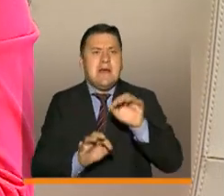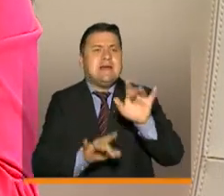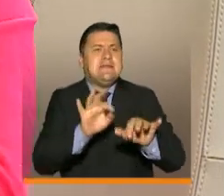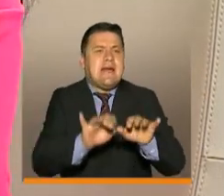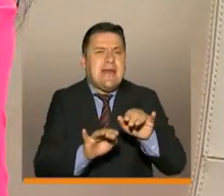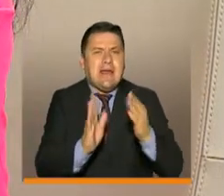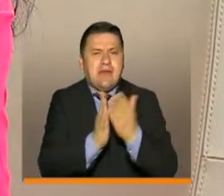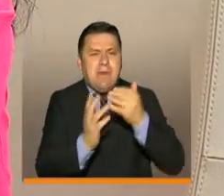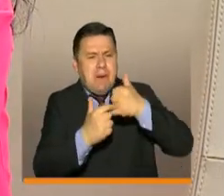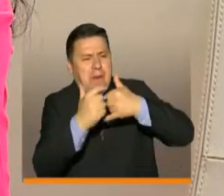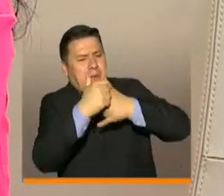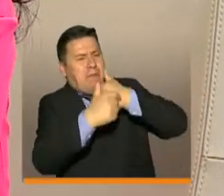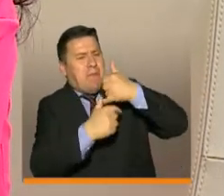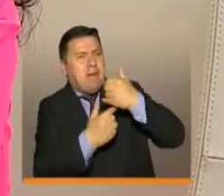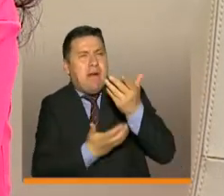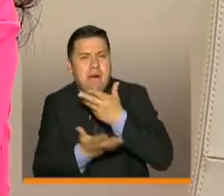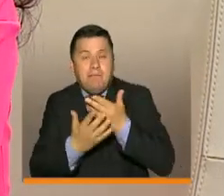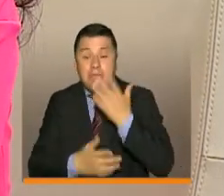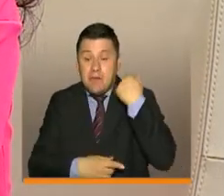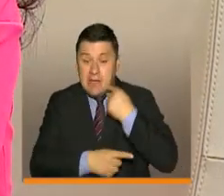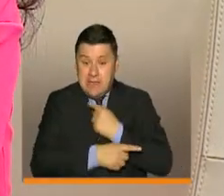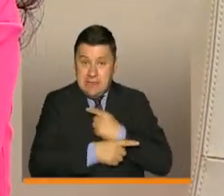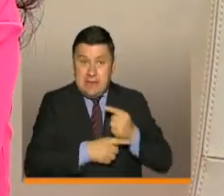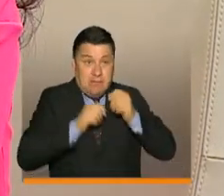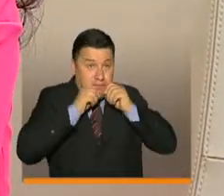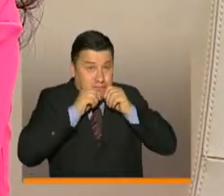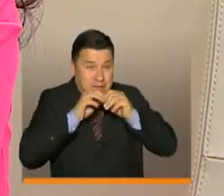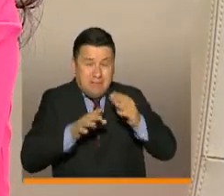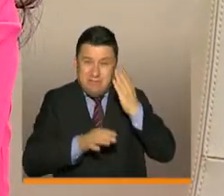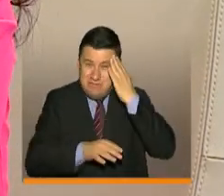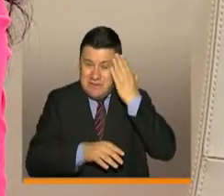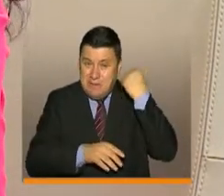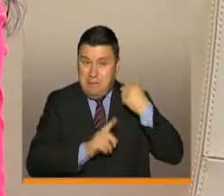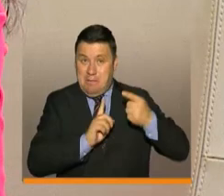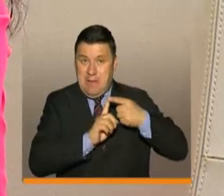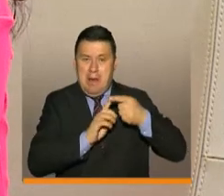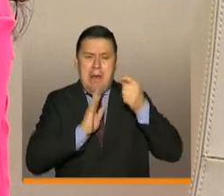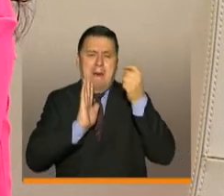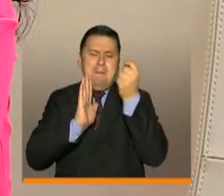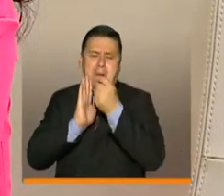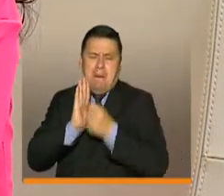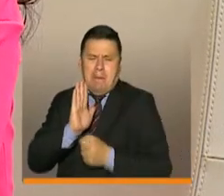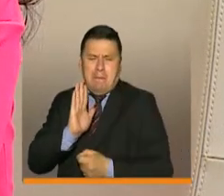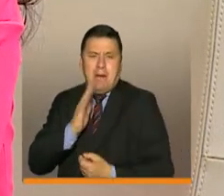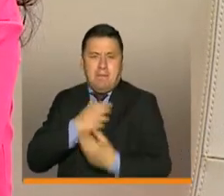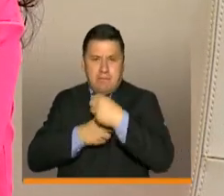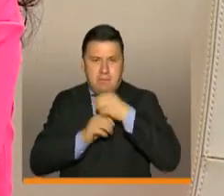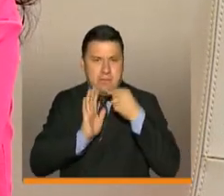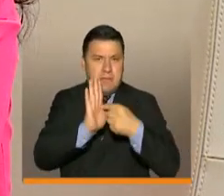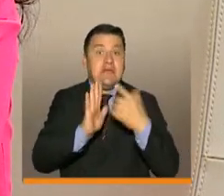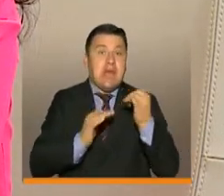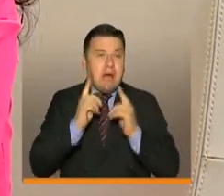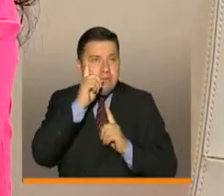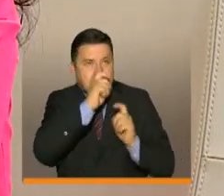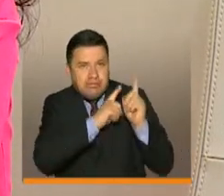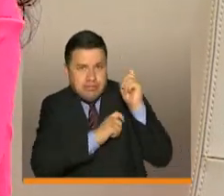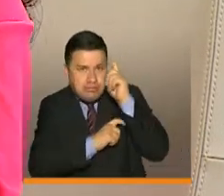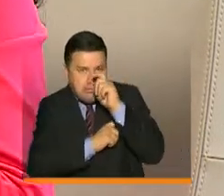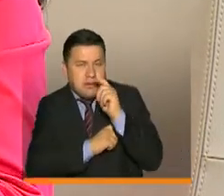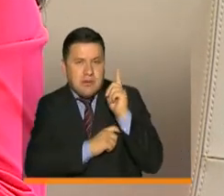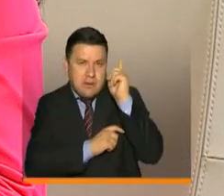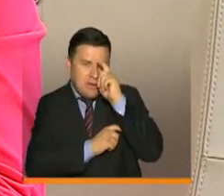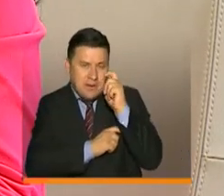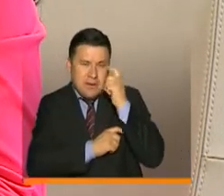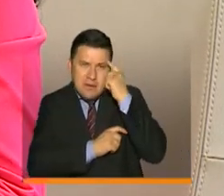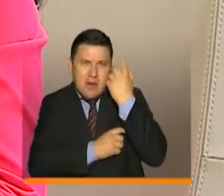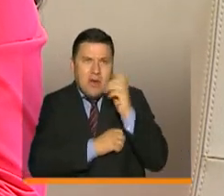secretaría. ¿Qué hemos hecho en estas semanas después de la publicación de los lineamientos? Hemos venido haciendo diagnósticos que tienen que ver